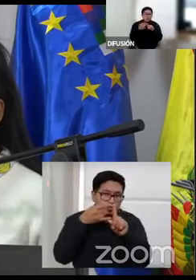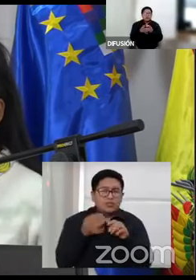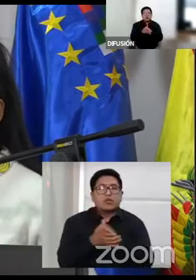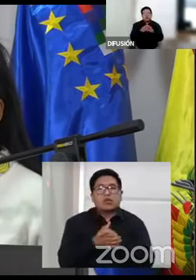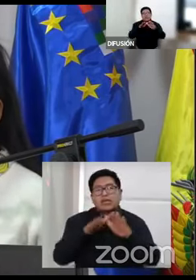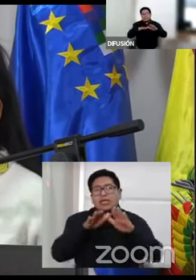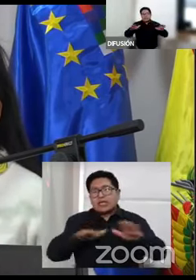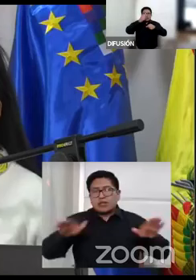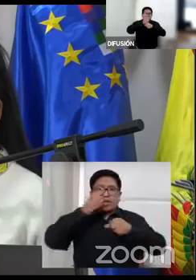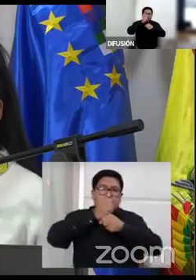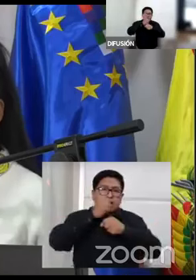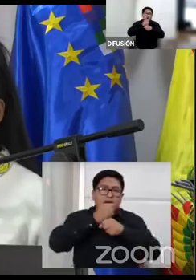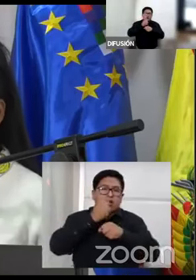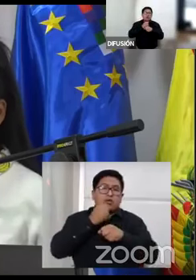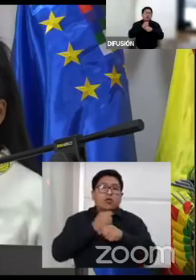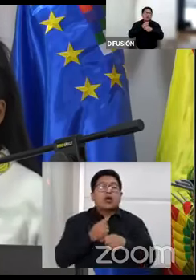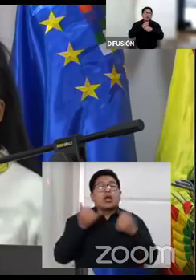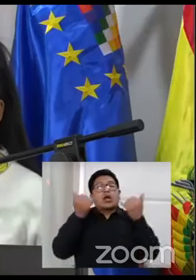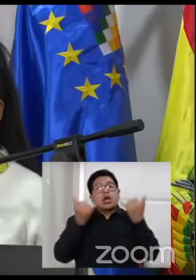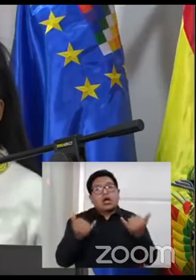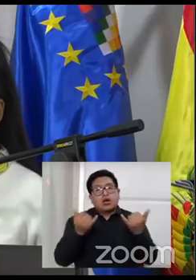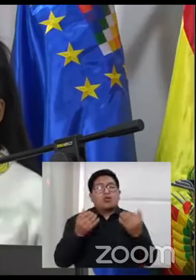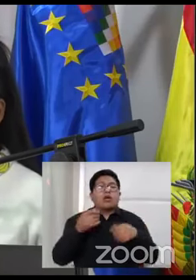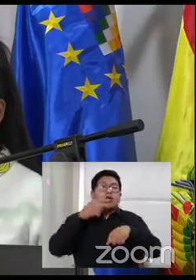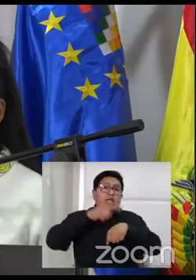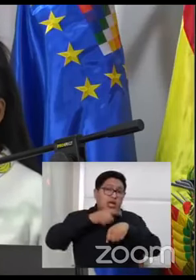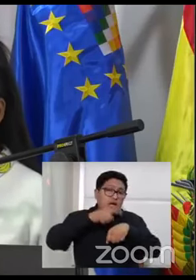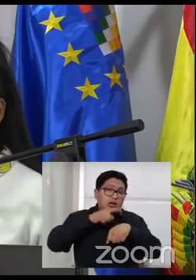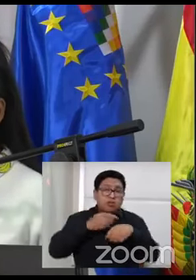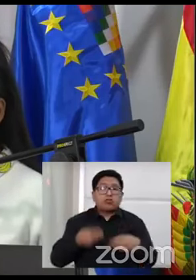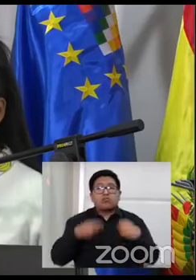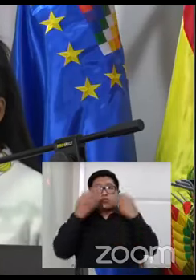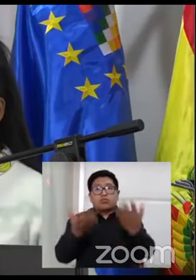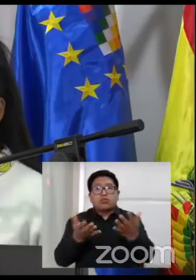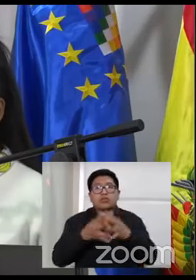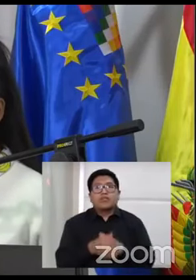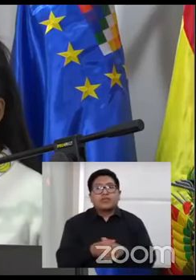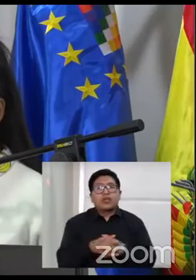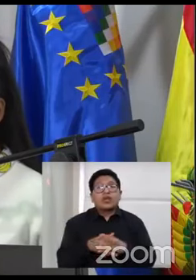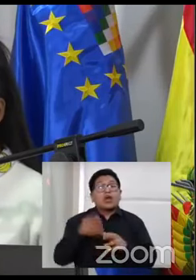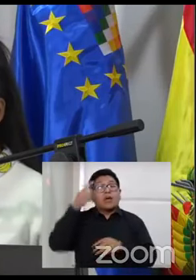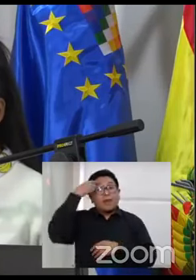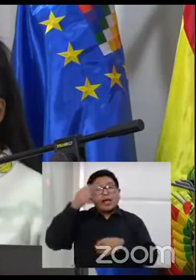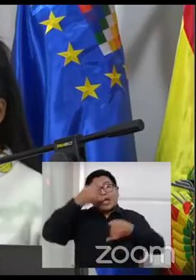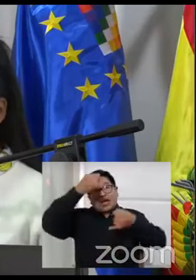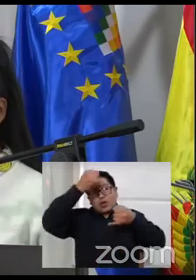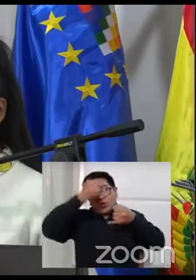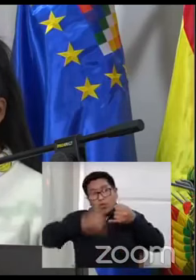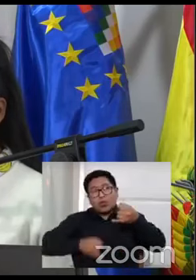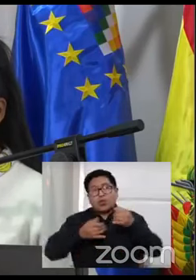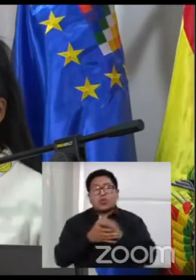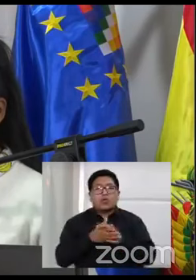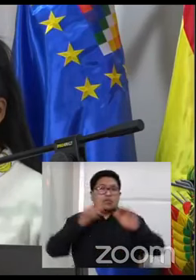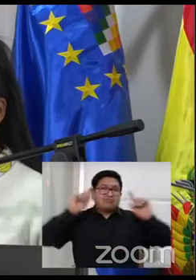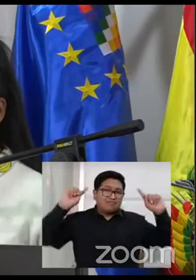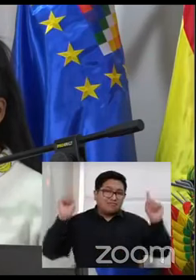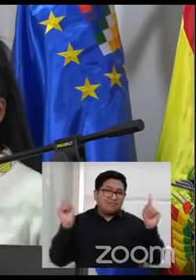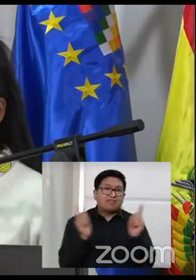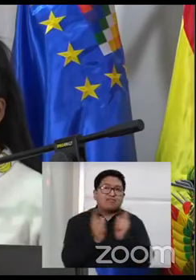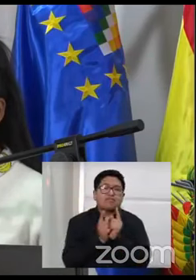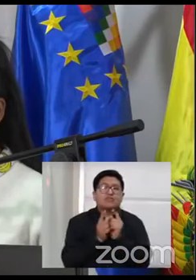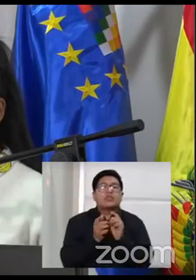y que tendrán a continuación otro espacio de participación interna ya para las conclusiones generales y cierres de esta primera fase